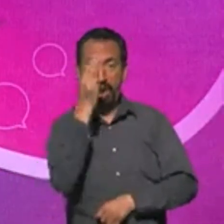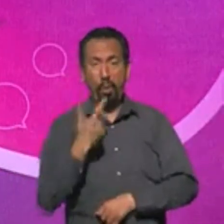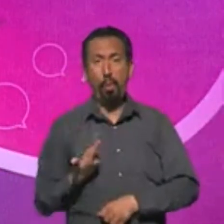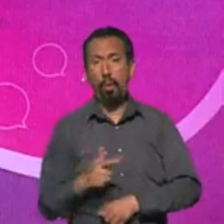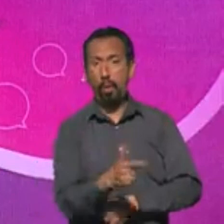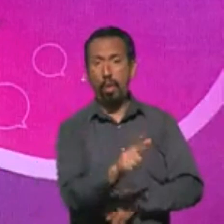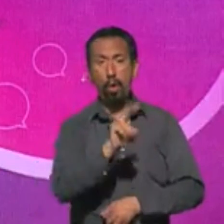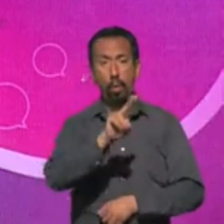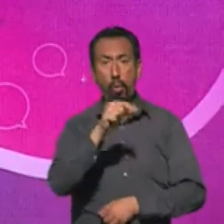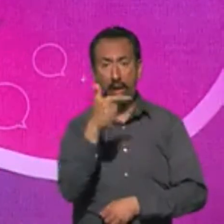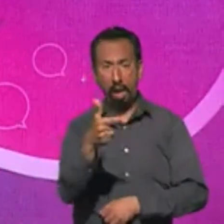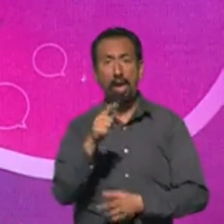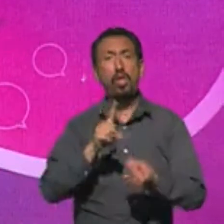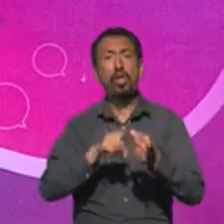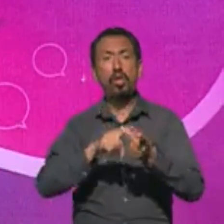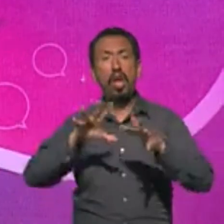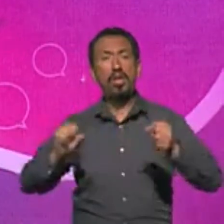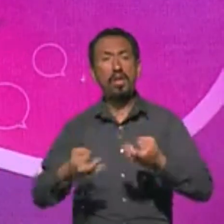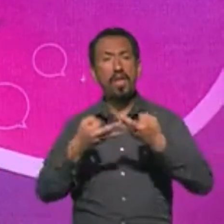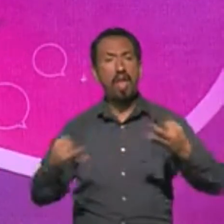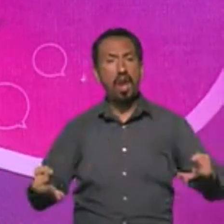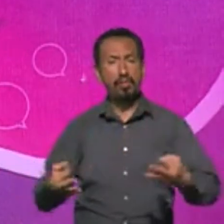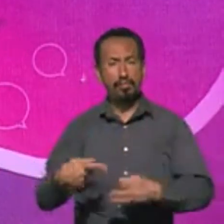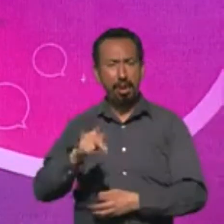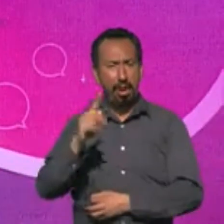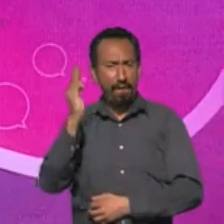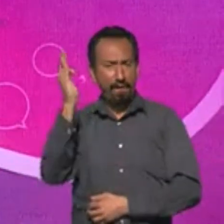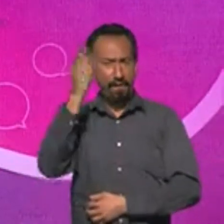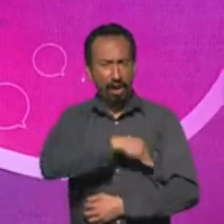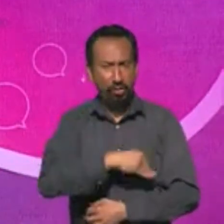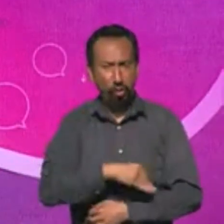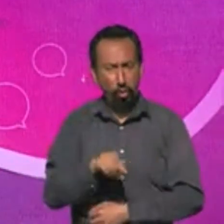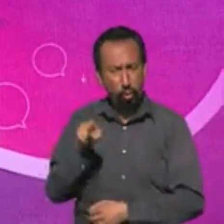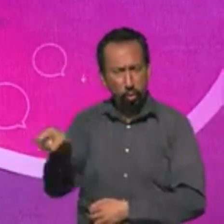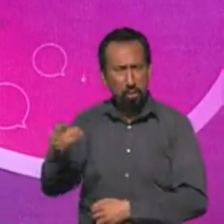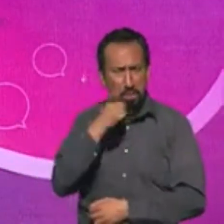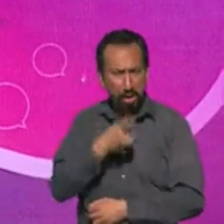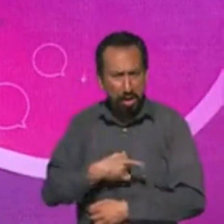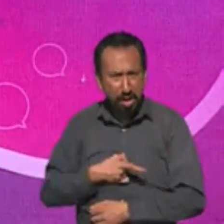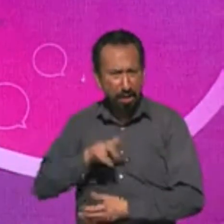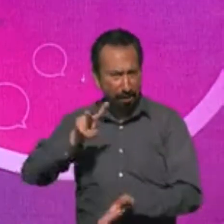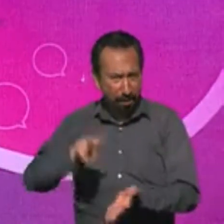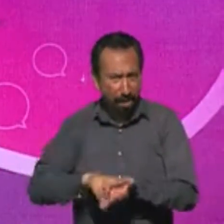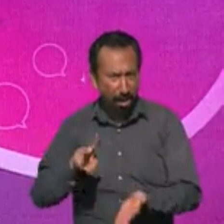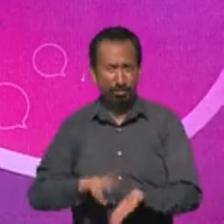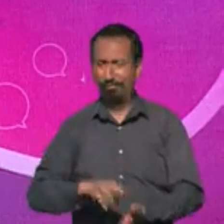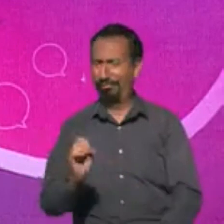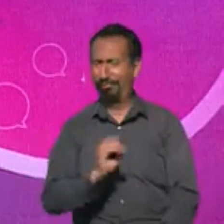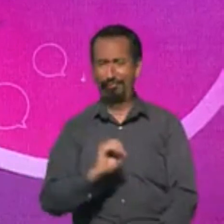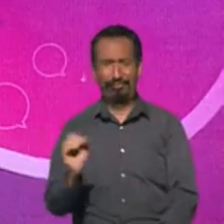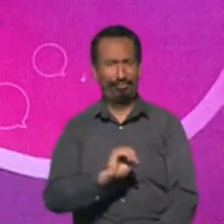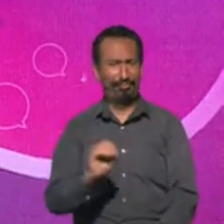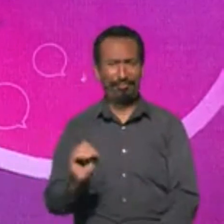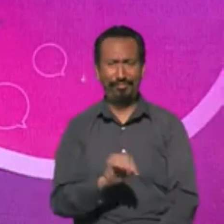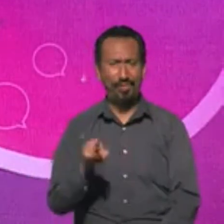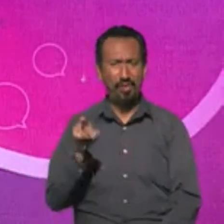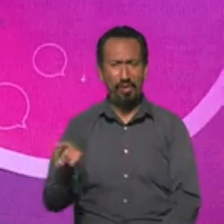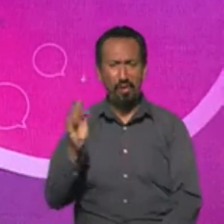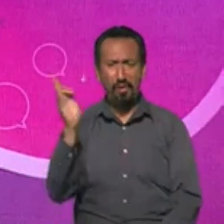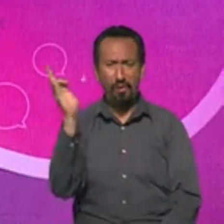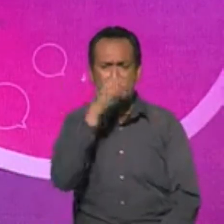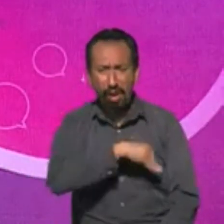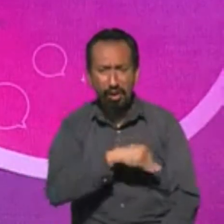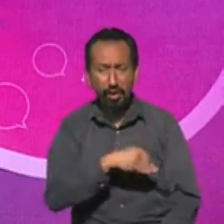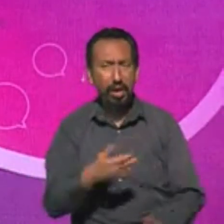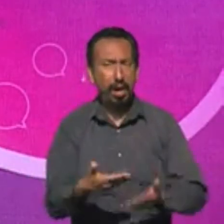Salvatierra Así que candidato todo lo que usted diga no tiene validez oficial como lo